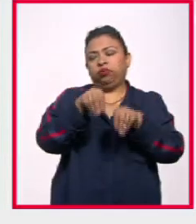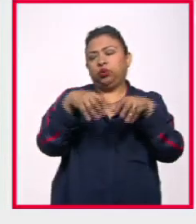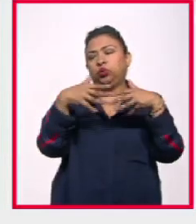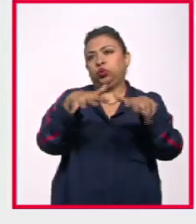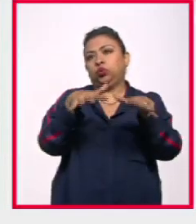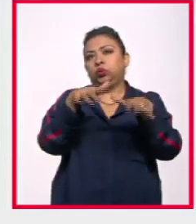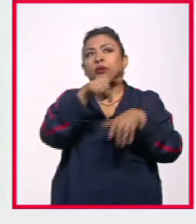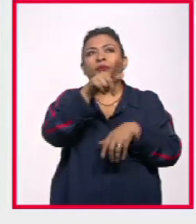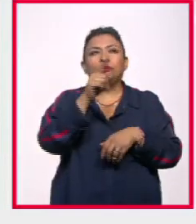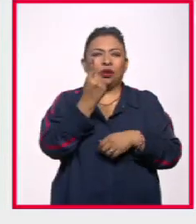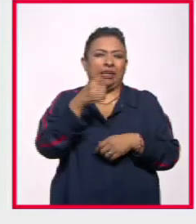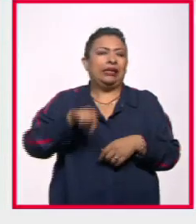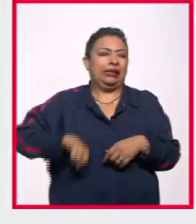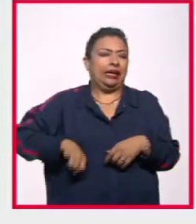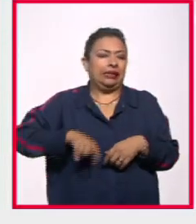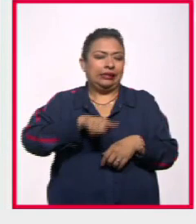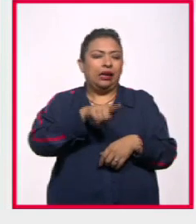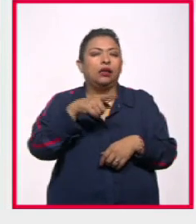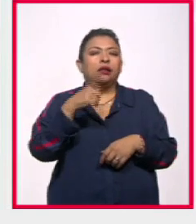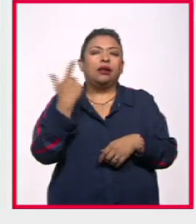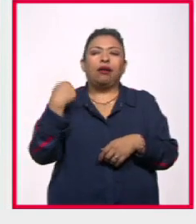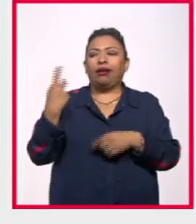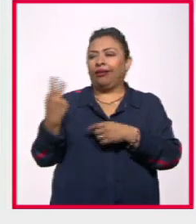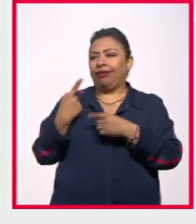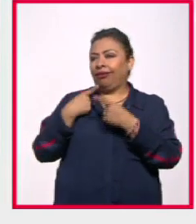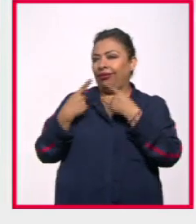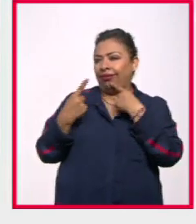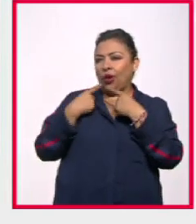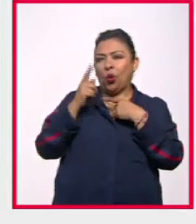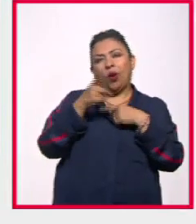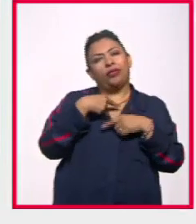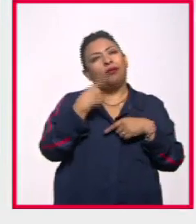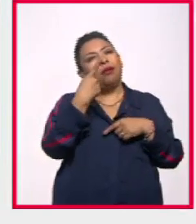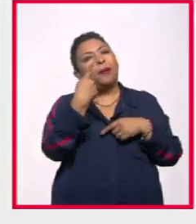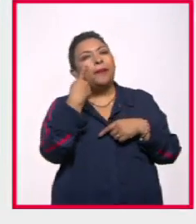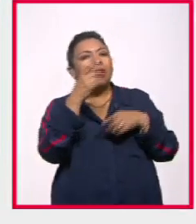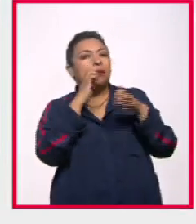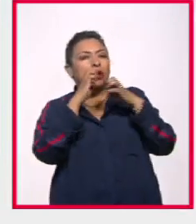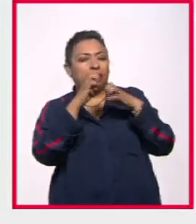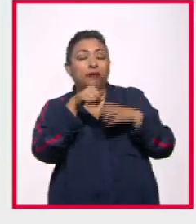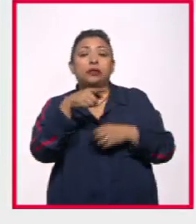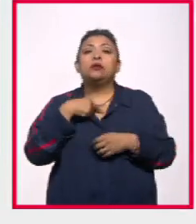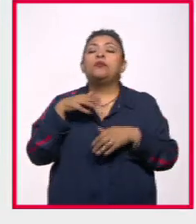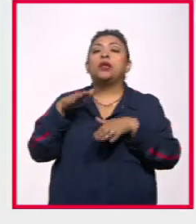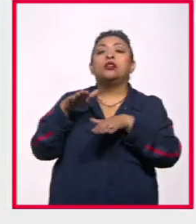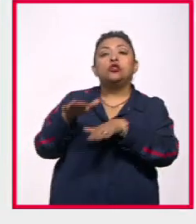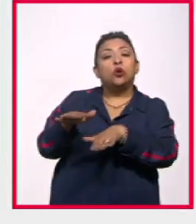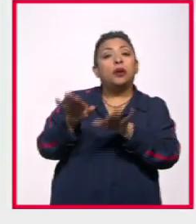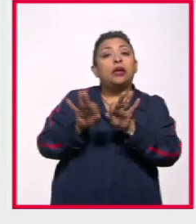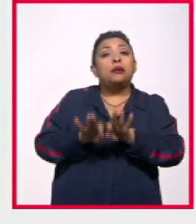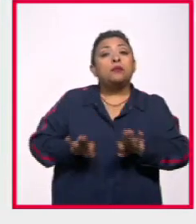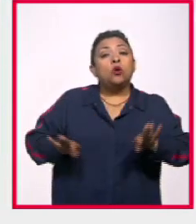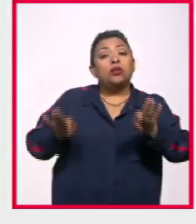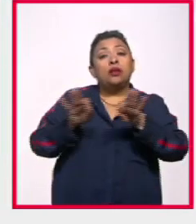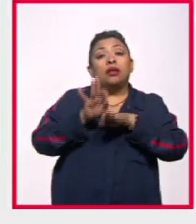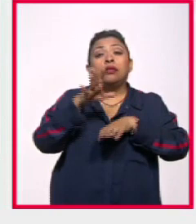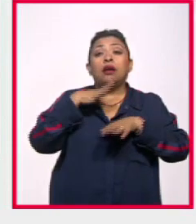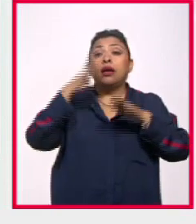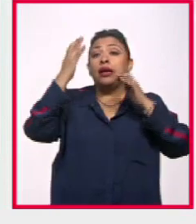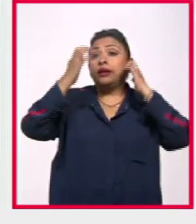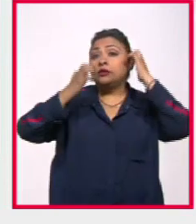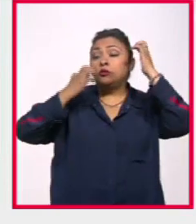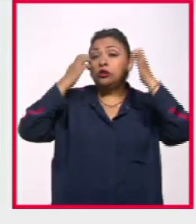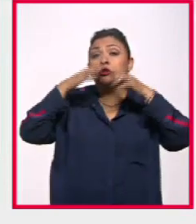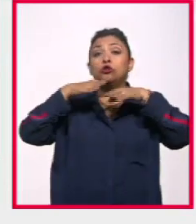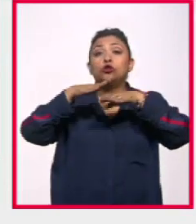interesante que ha ocurrido que comentábamos durante la nota, Laura, amigos, Rafael, que tiene que ver con lo importante que han sido las exposiciones